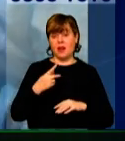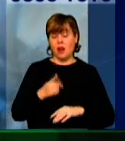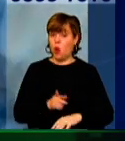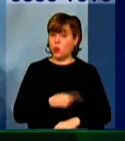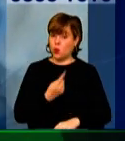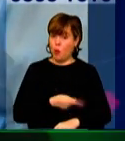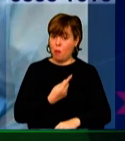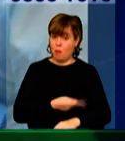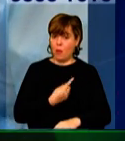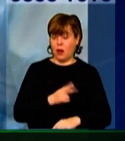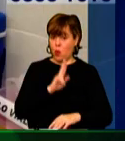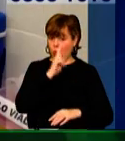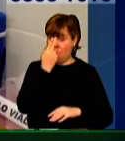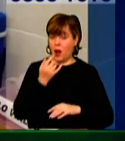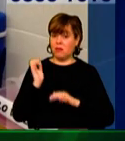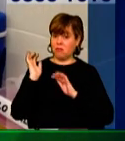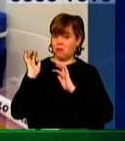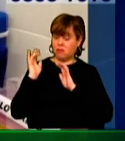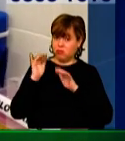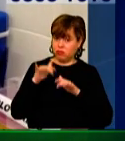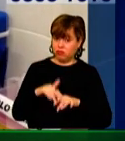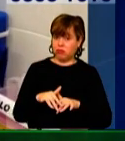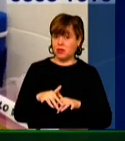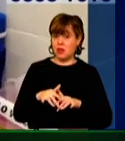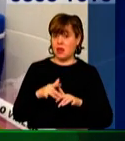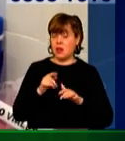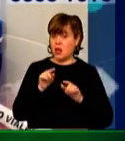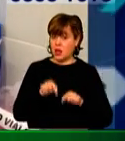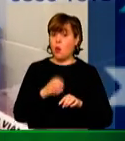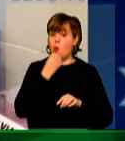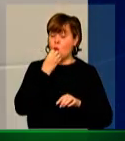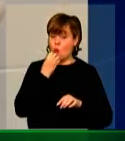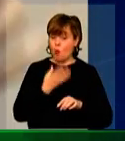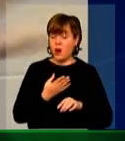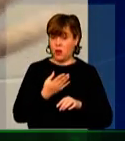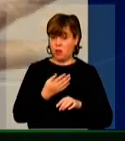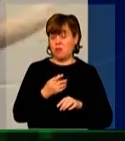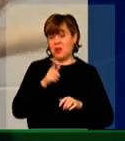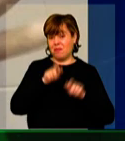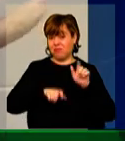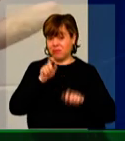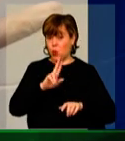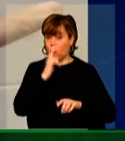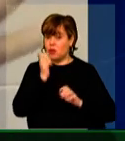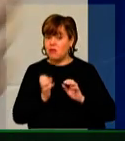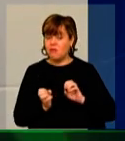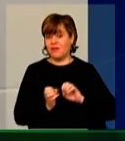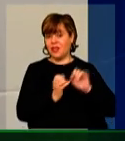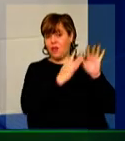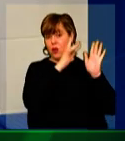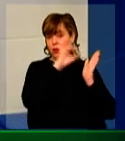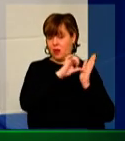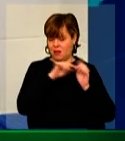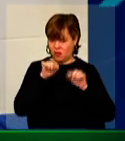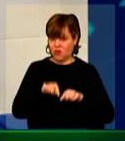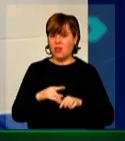que emigra mucho, entonces recibir migrantes es una buena señal, tratarlos con dignidad, tratarlos con